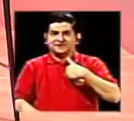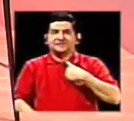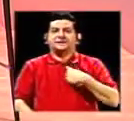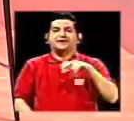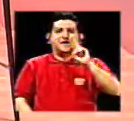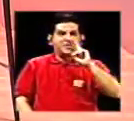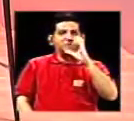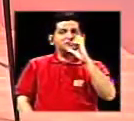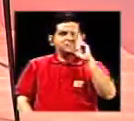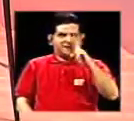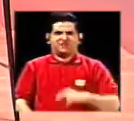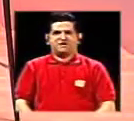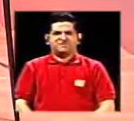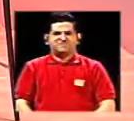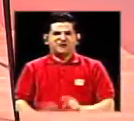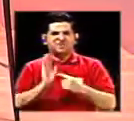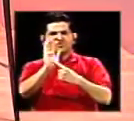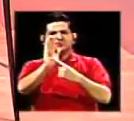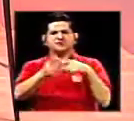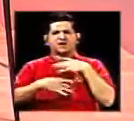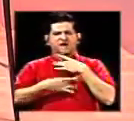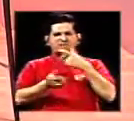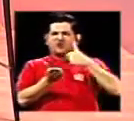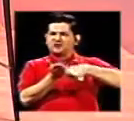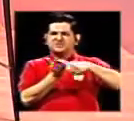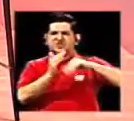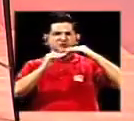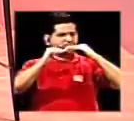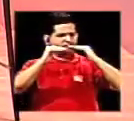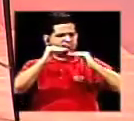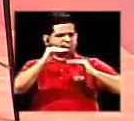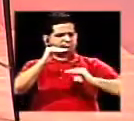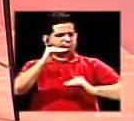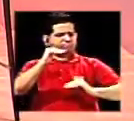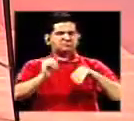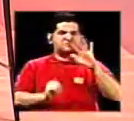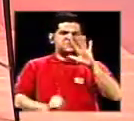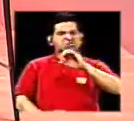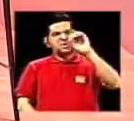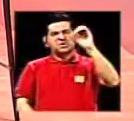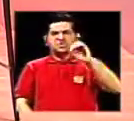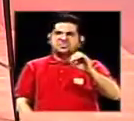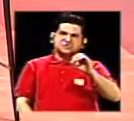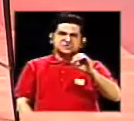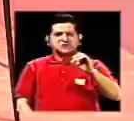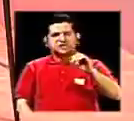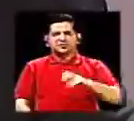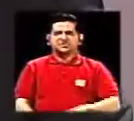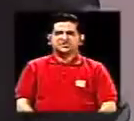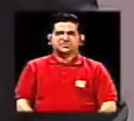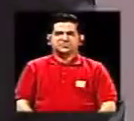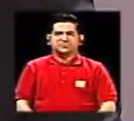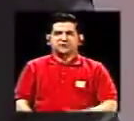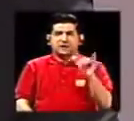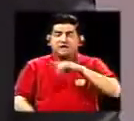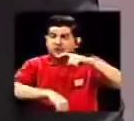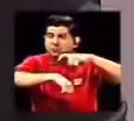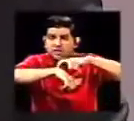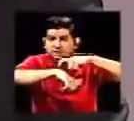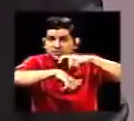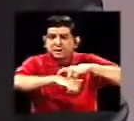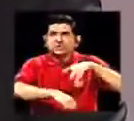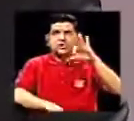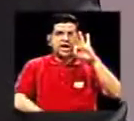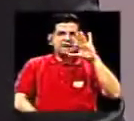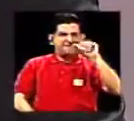Rica, marcaba una intención de voto muy baja, 5%, a la vez que el